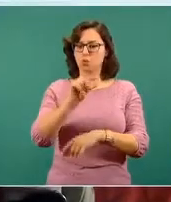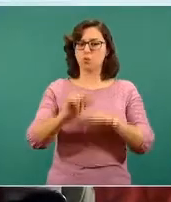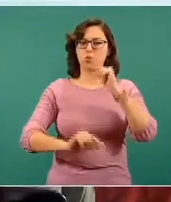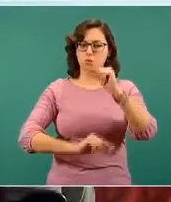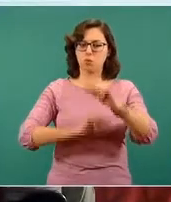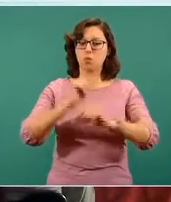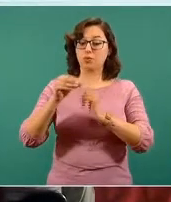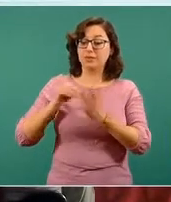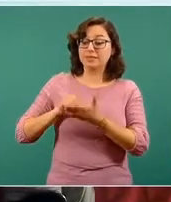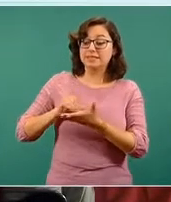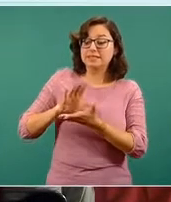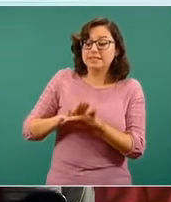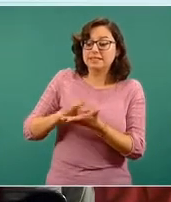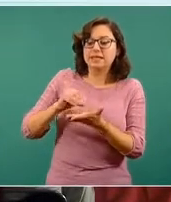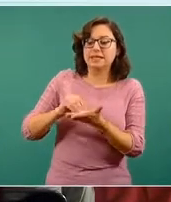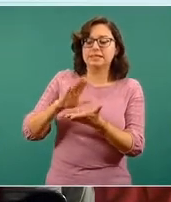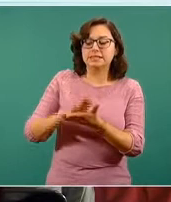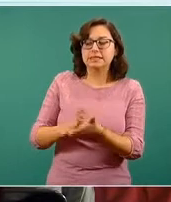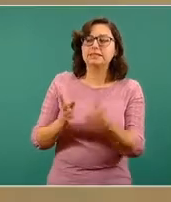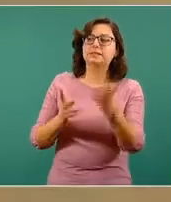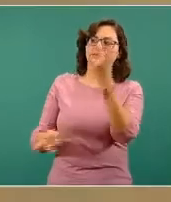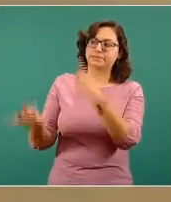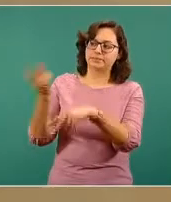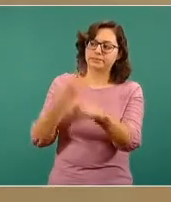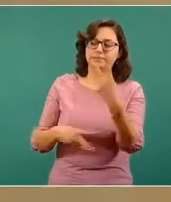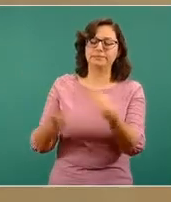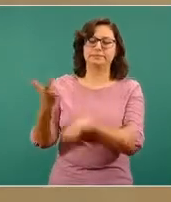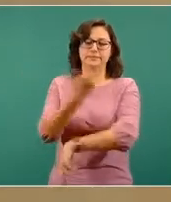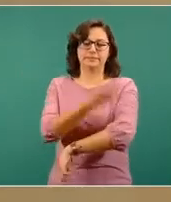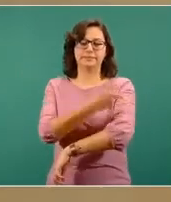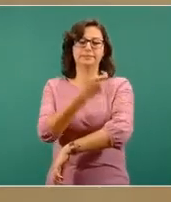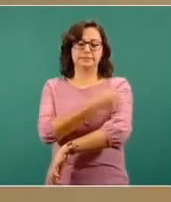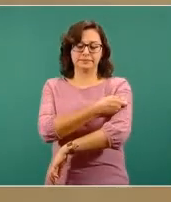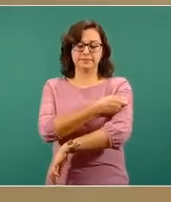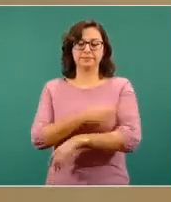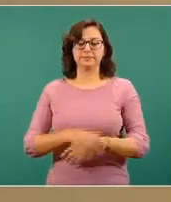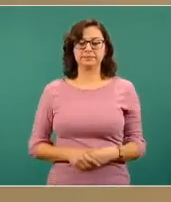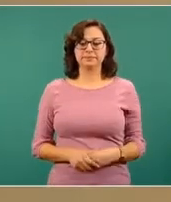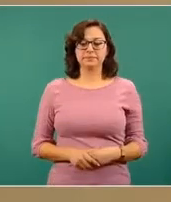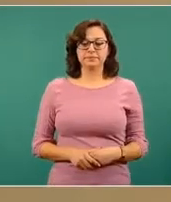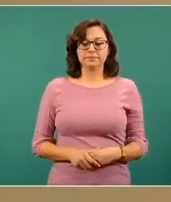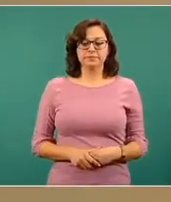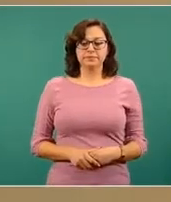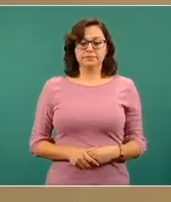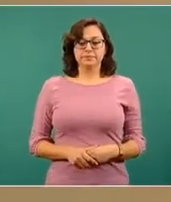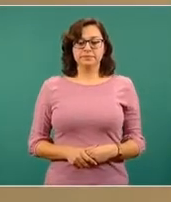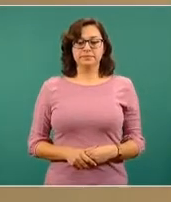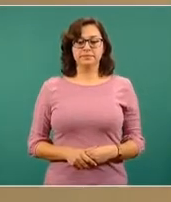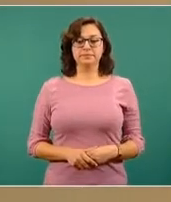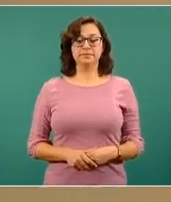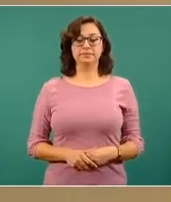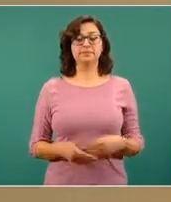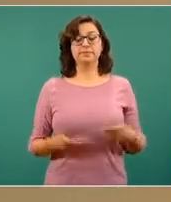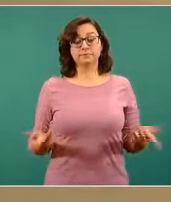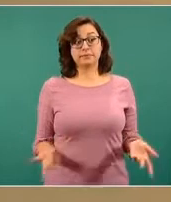tienen su cita, vayan cubriendo sus necesidades y se vayan vacunando. Entonces, una vez que llega un